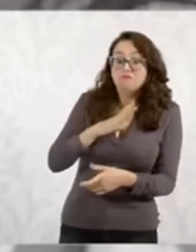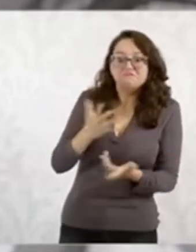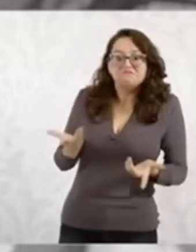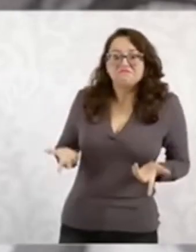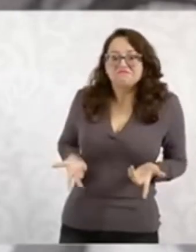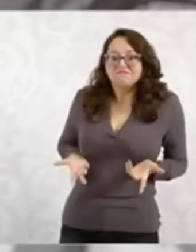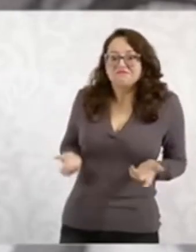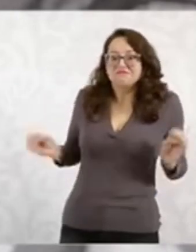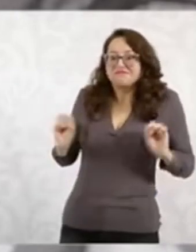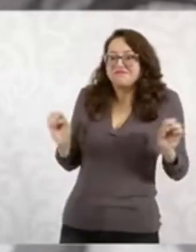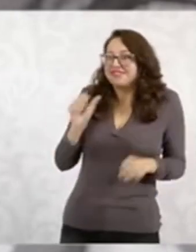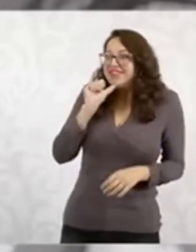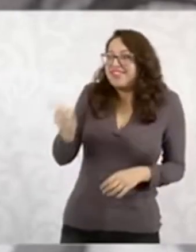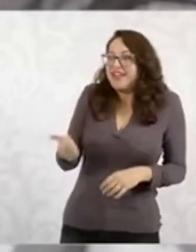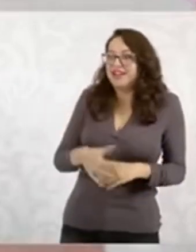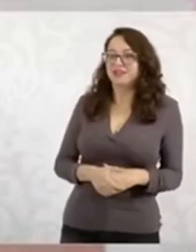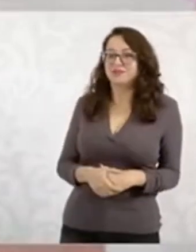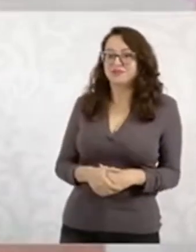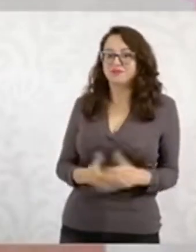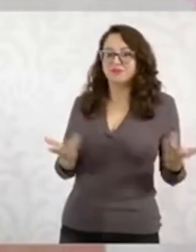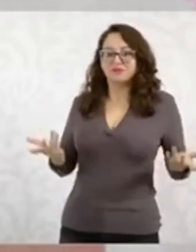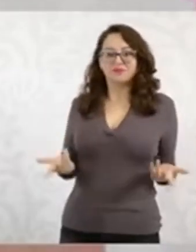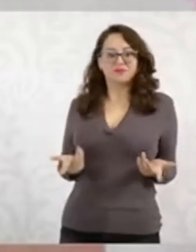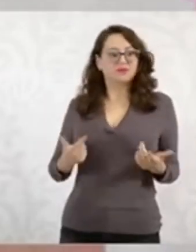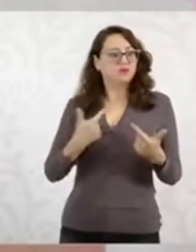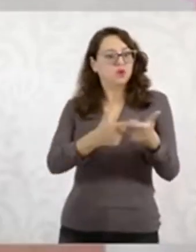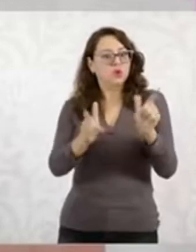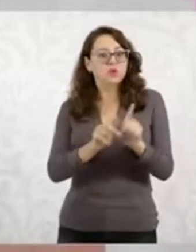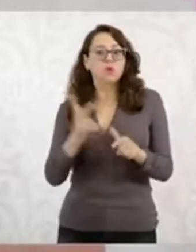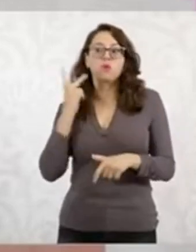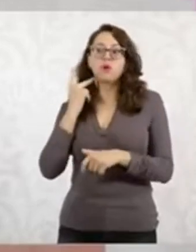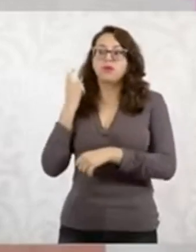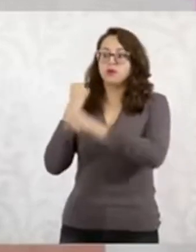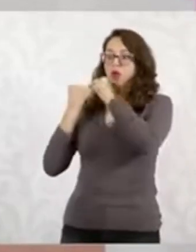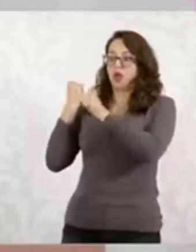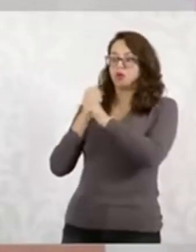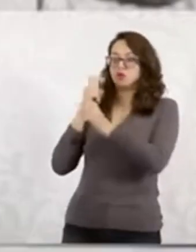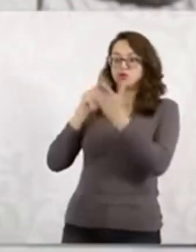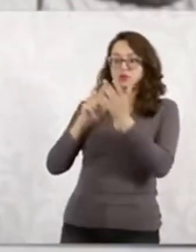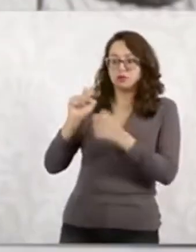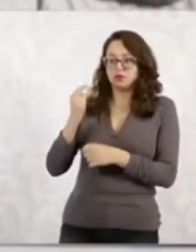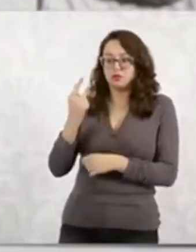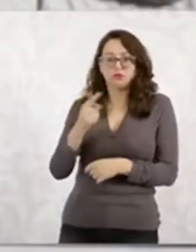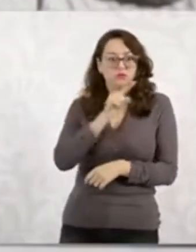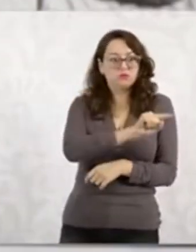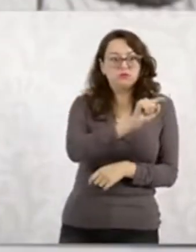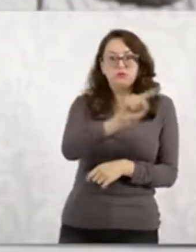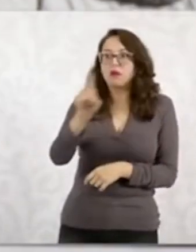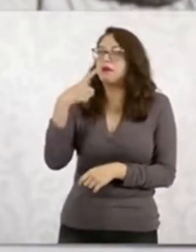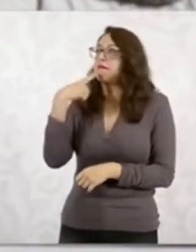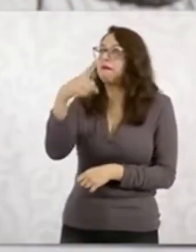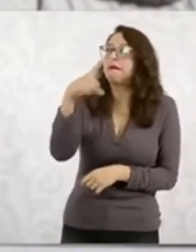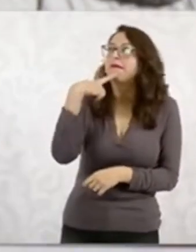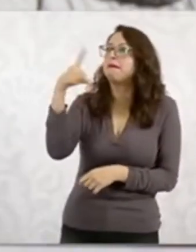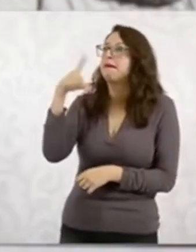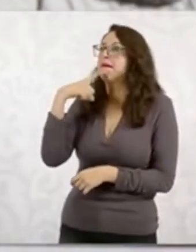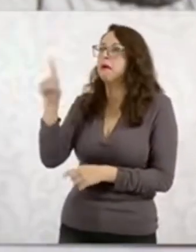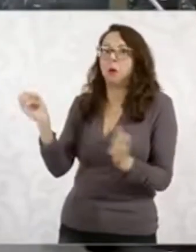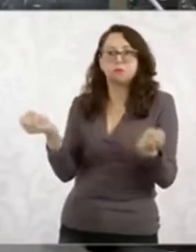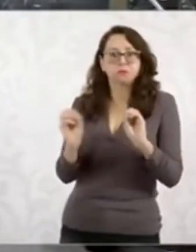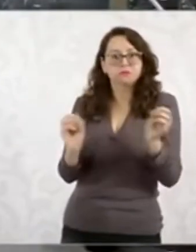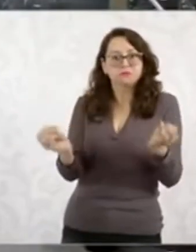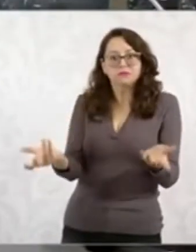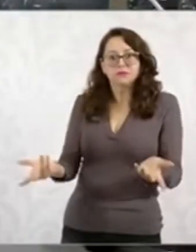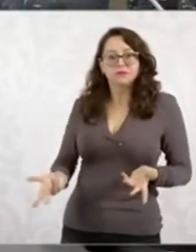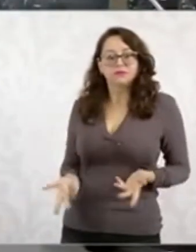partido político que presentara suficientes pruebas como para que se anulara la elección. En ese momento el argumento que se había dado